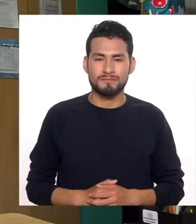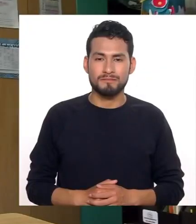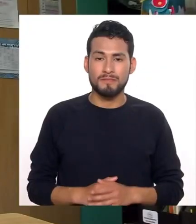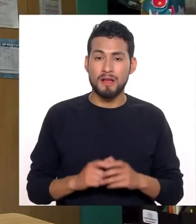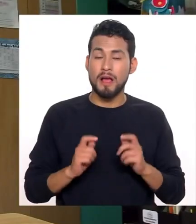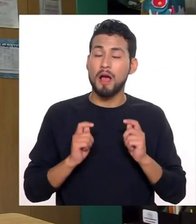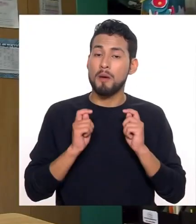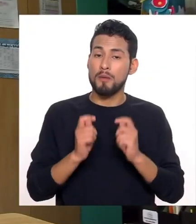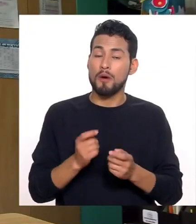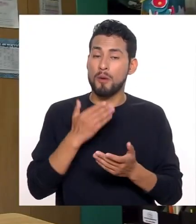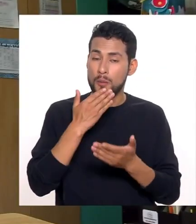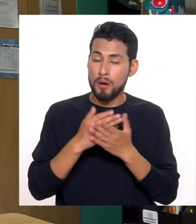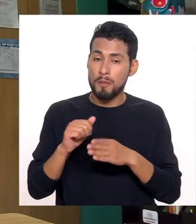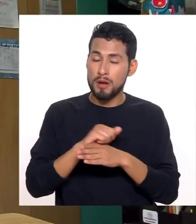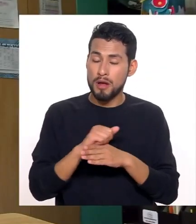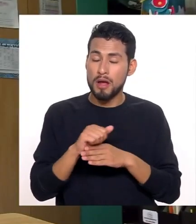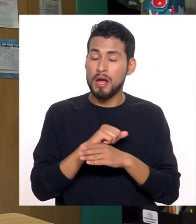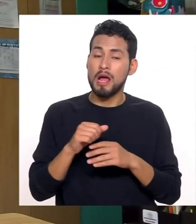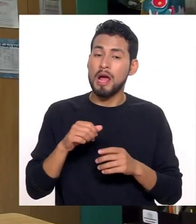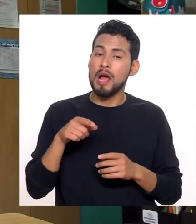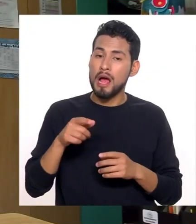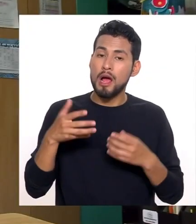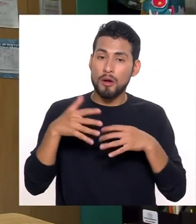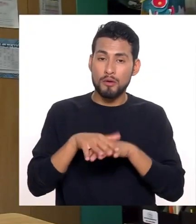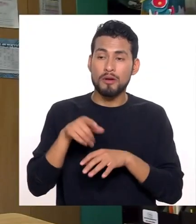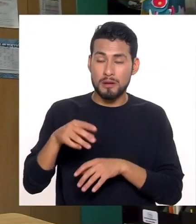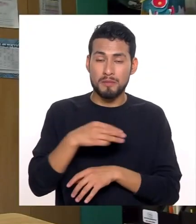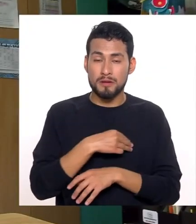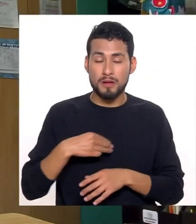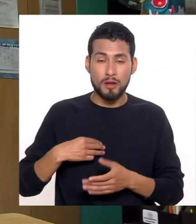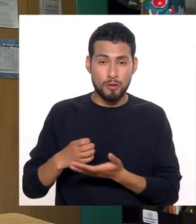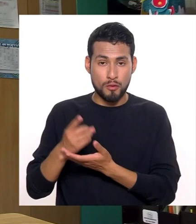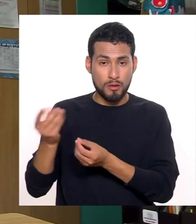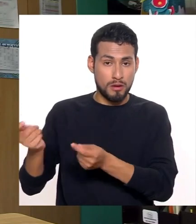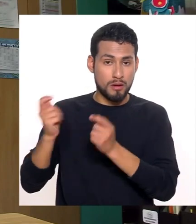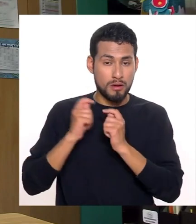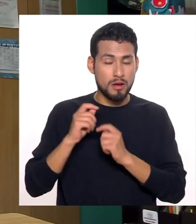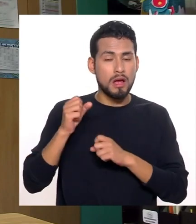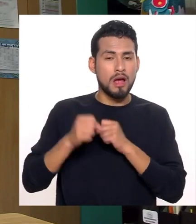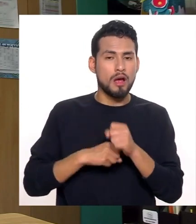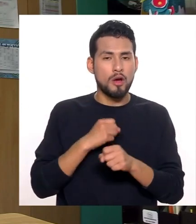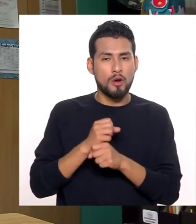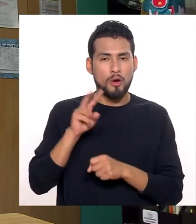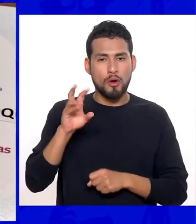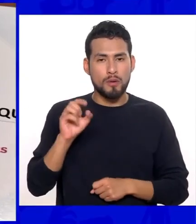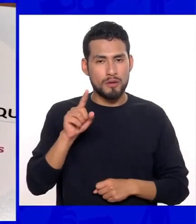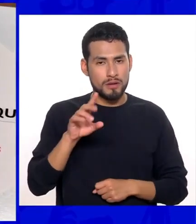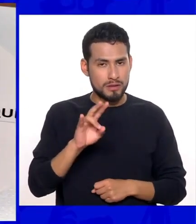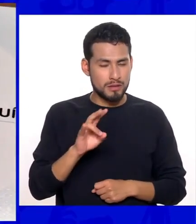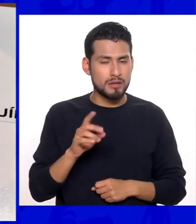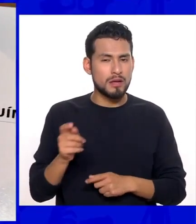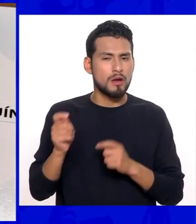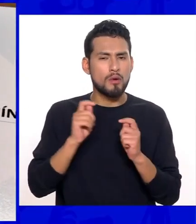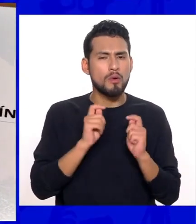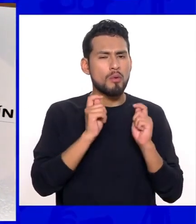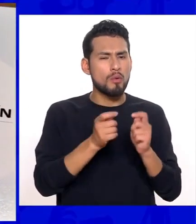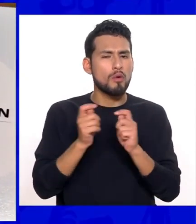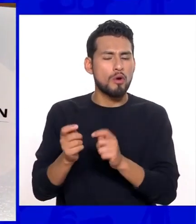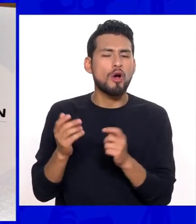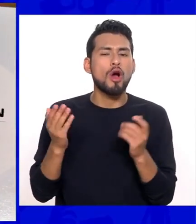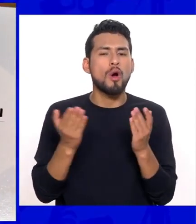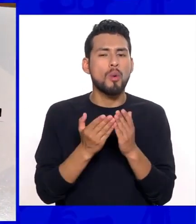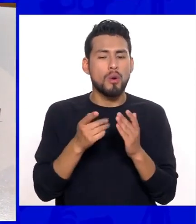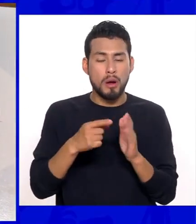El premio a las buenas prácticas inclusivas fue otorgado por el Ministerio de Educación en el año 2017. Se le entrega a las escuelas